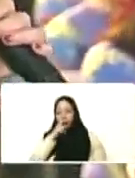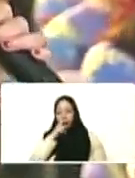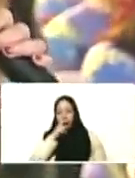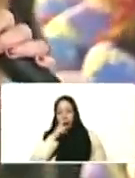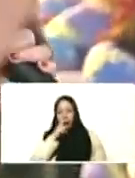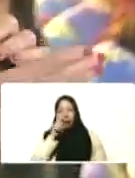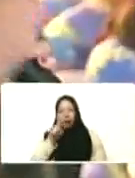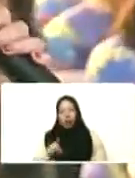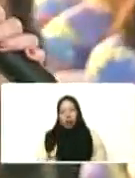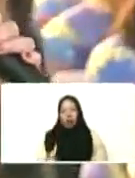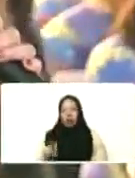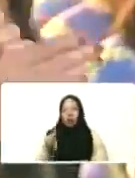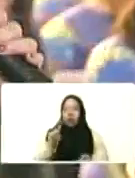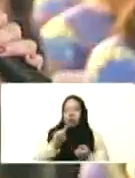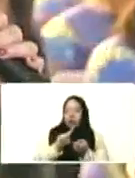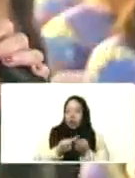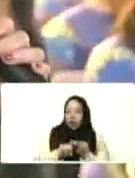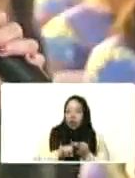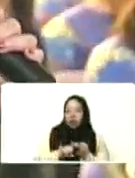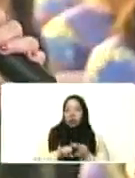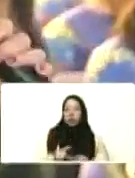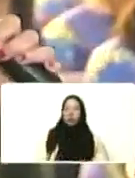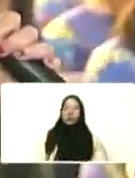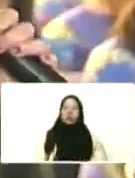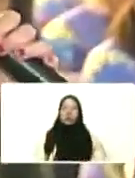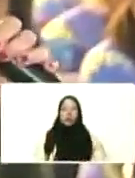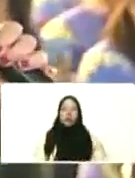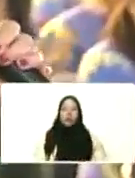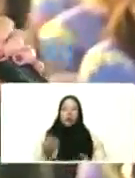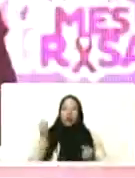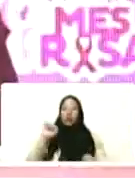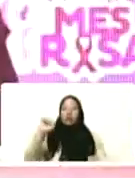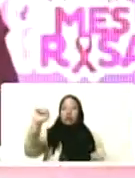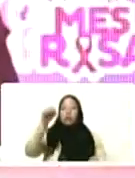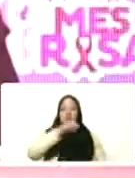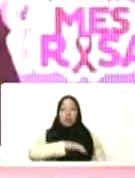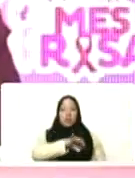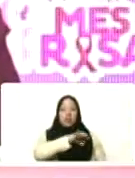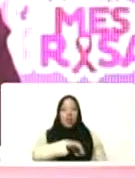feminista Nicolás Maduro Moro.